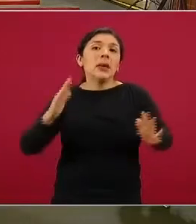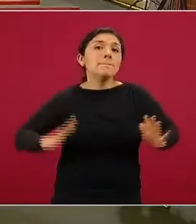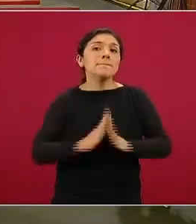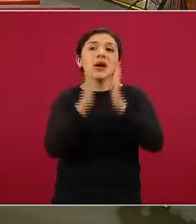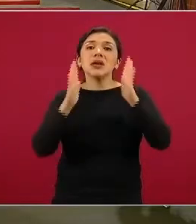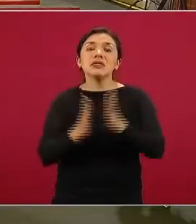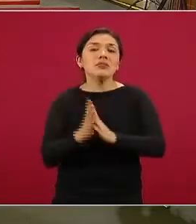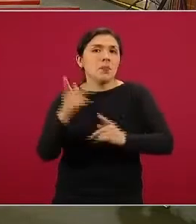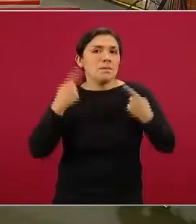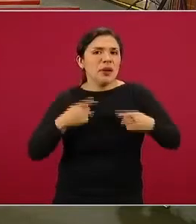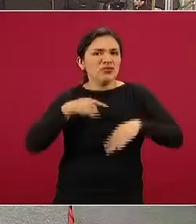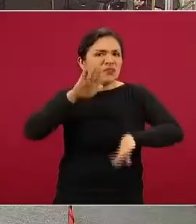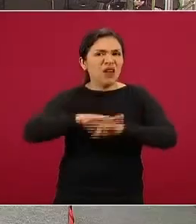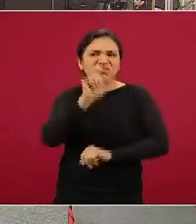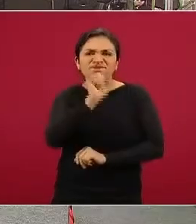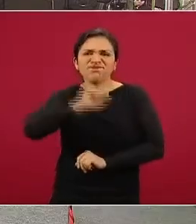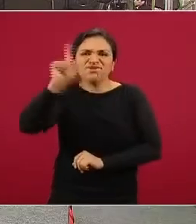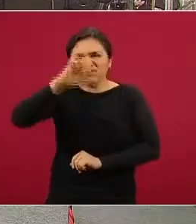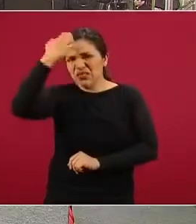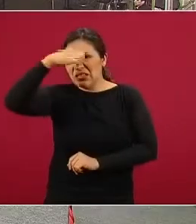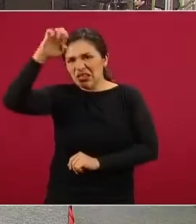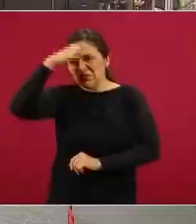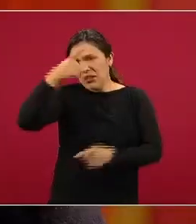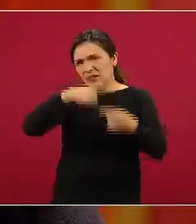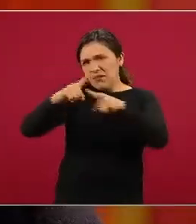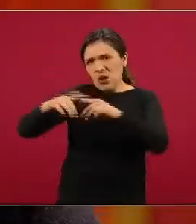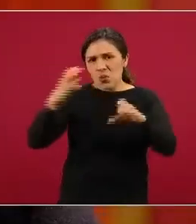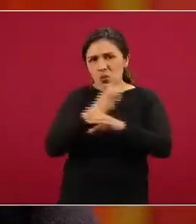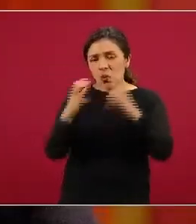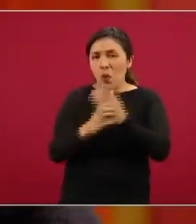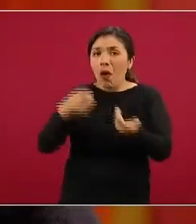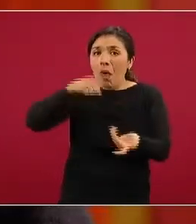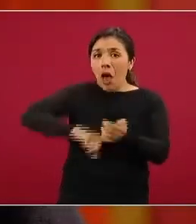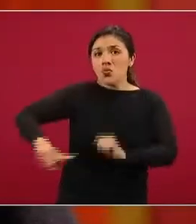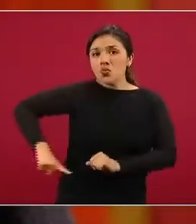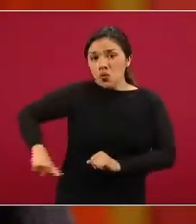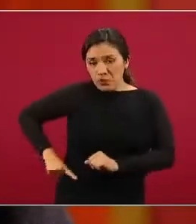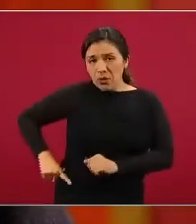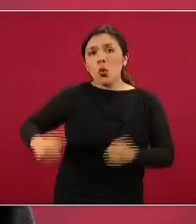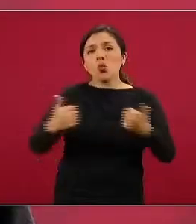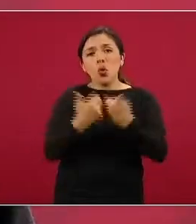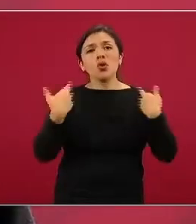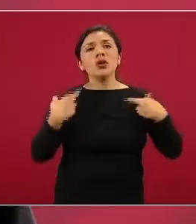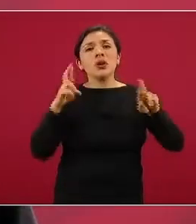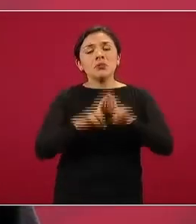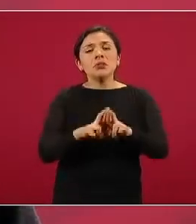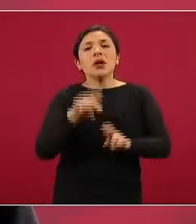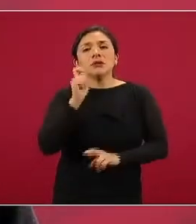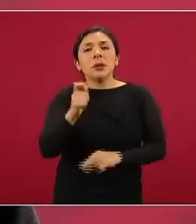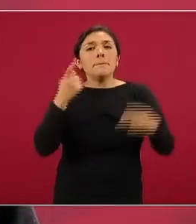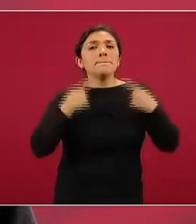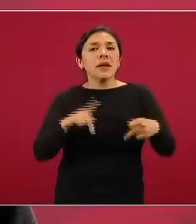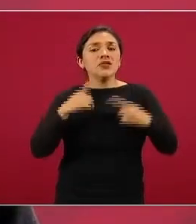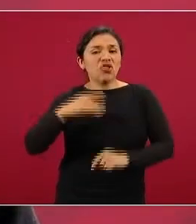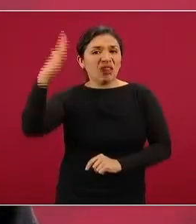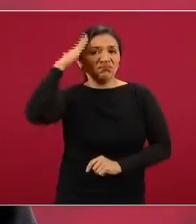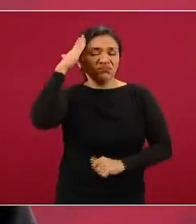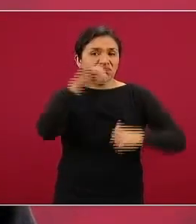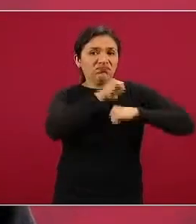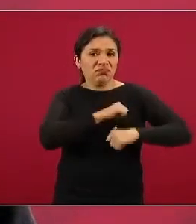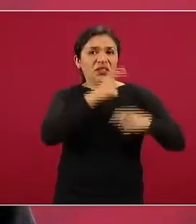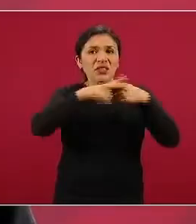de personas expertas en múltiples campos, al interior del gobierno, desde luego representados por las personas titulares